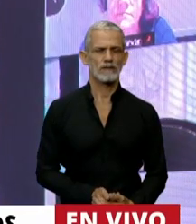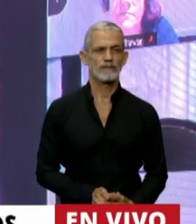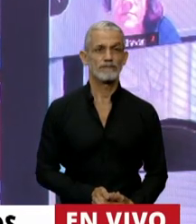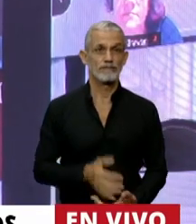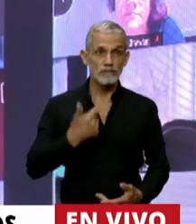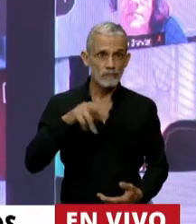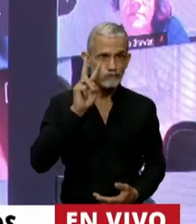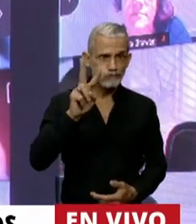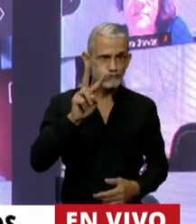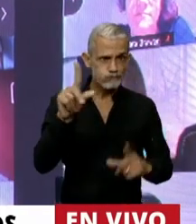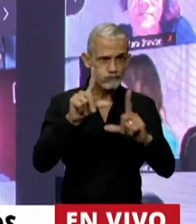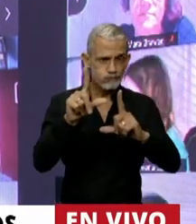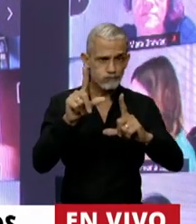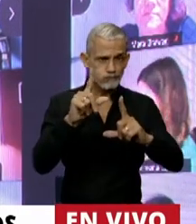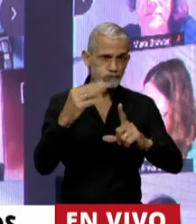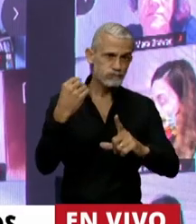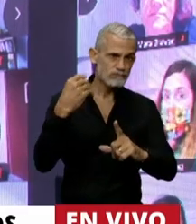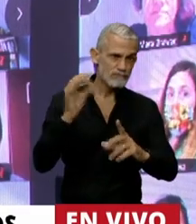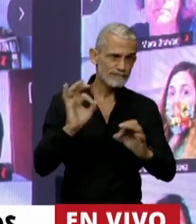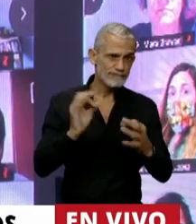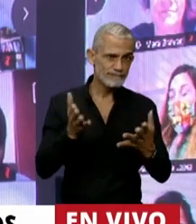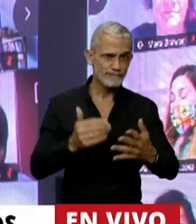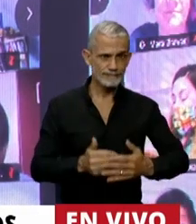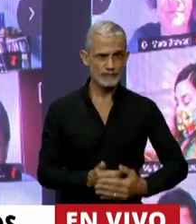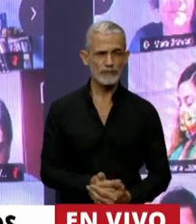Lo estoy viendo, pero no me habla.